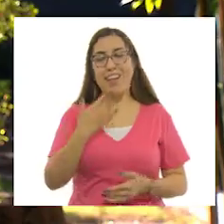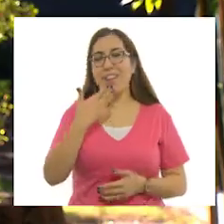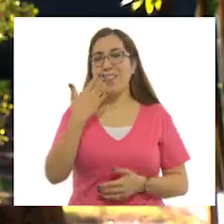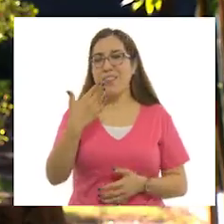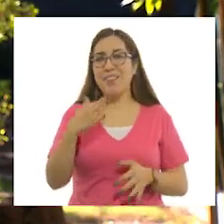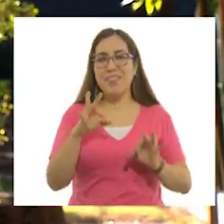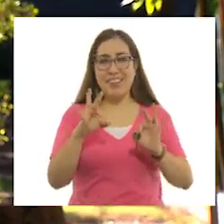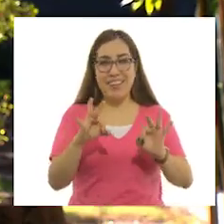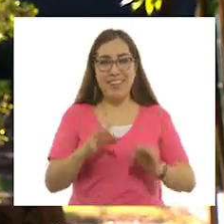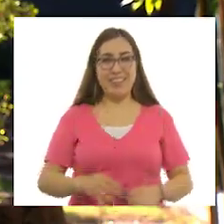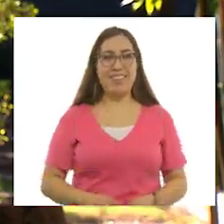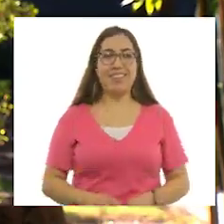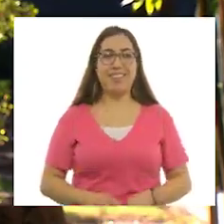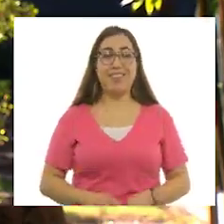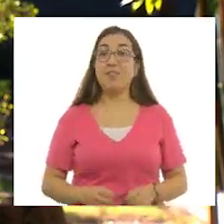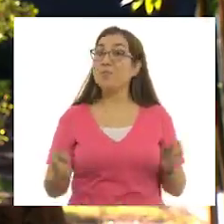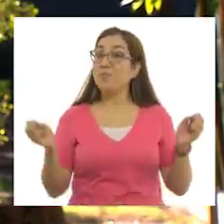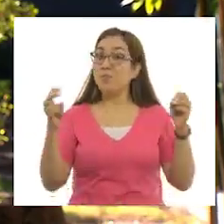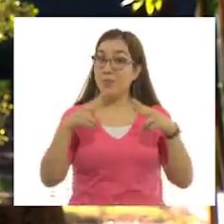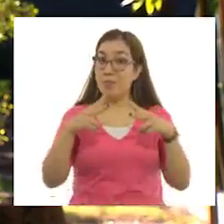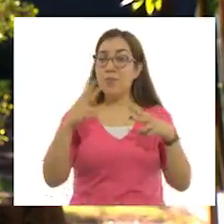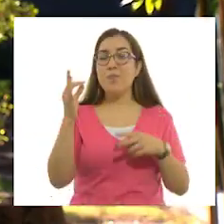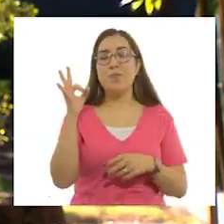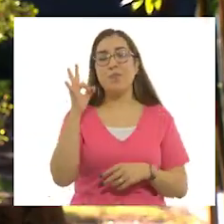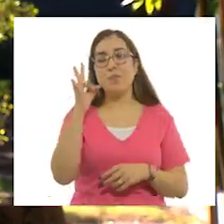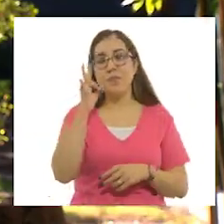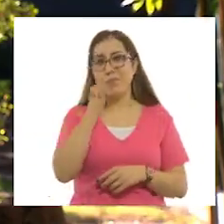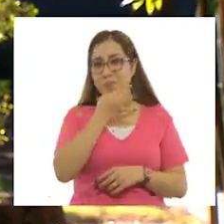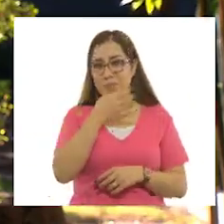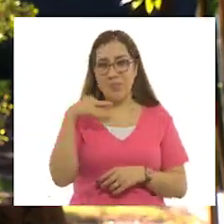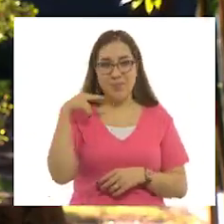bien nos vemos pronto